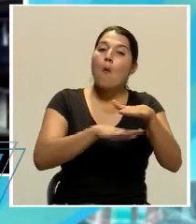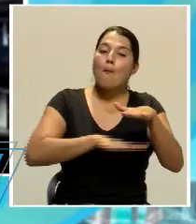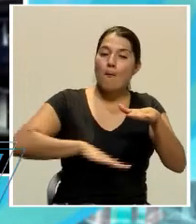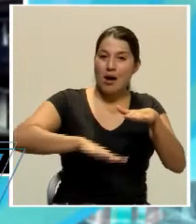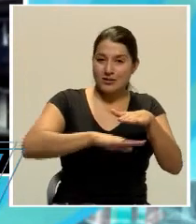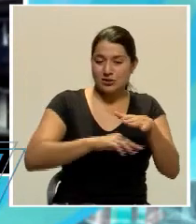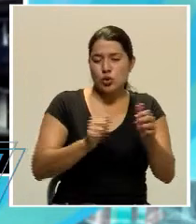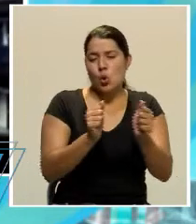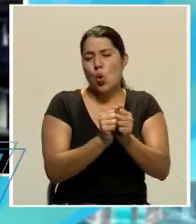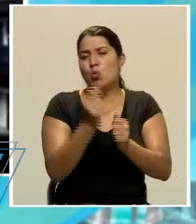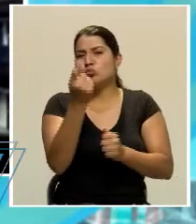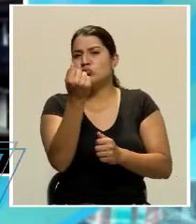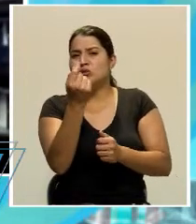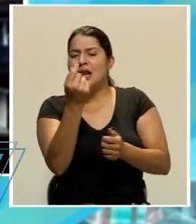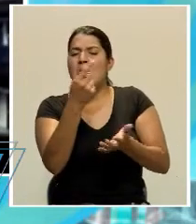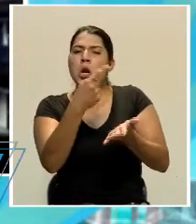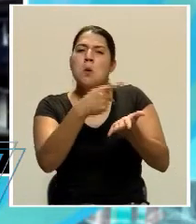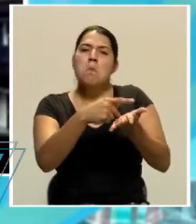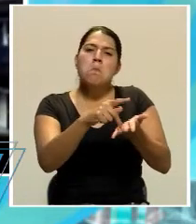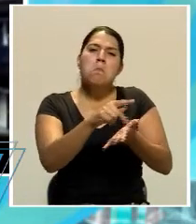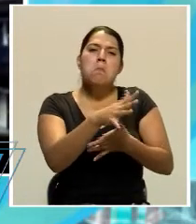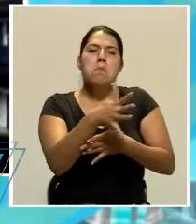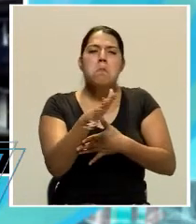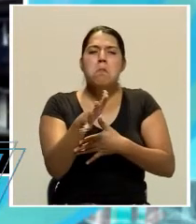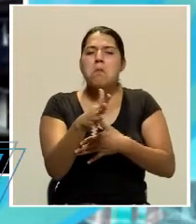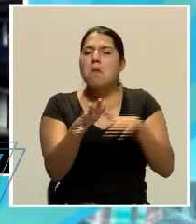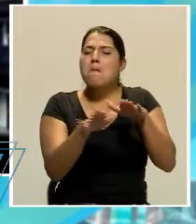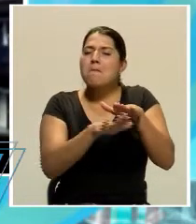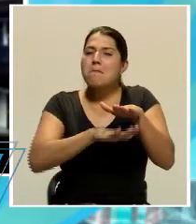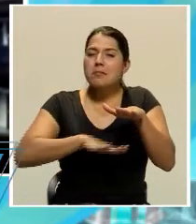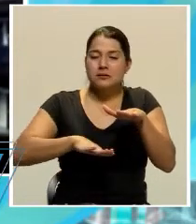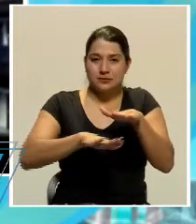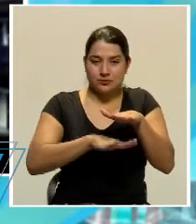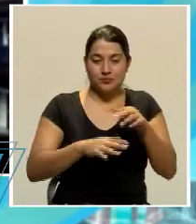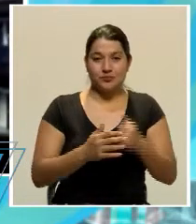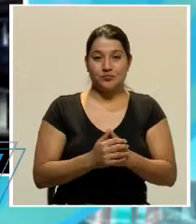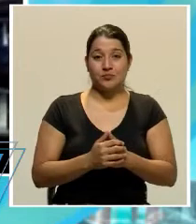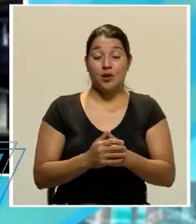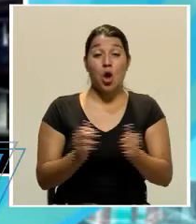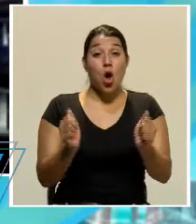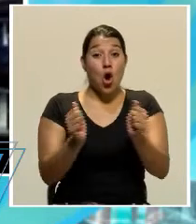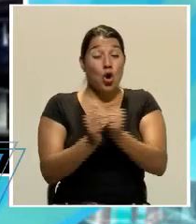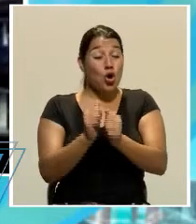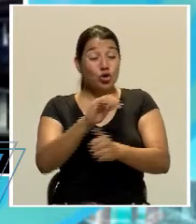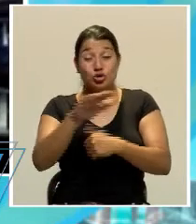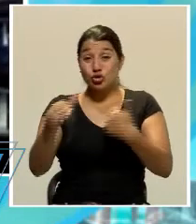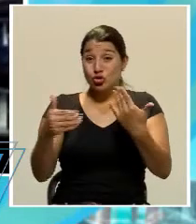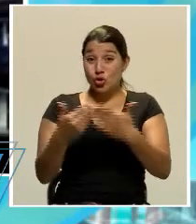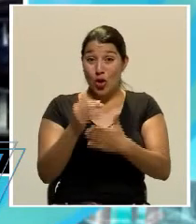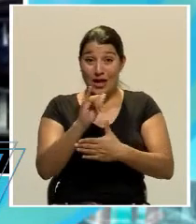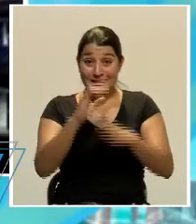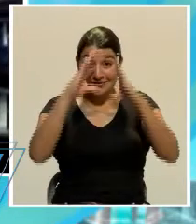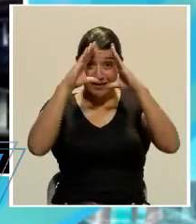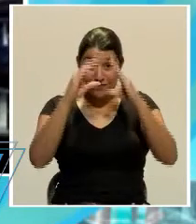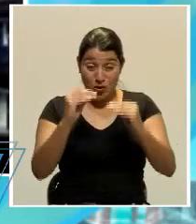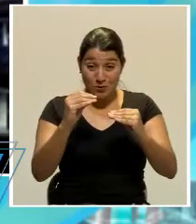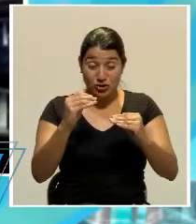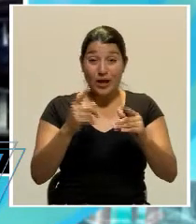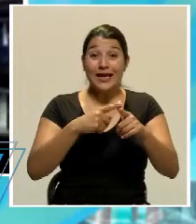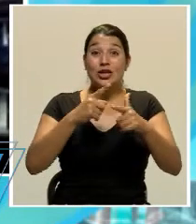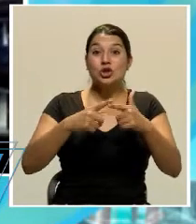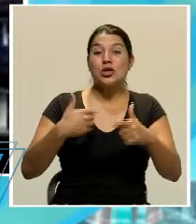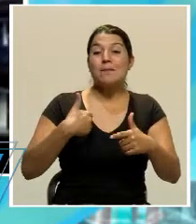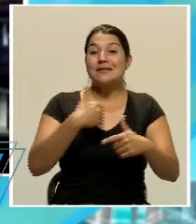salario promedio cercano al mínimo. A partir de toda esta información, el Ministerio de